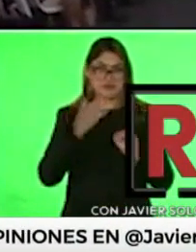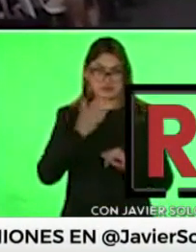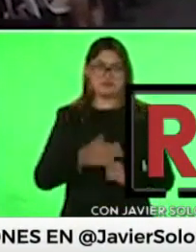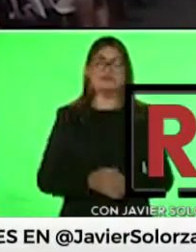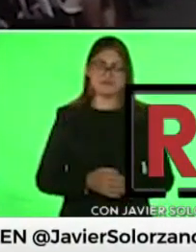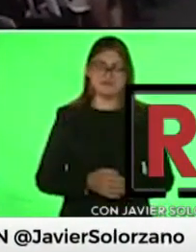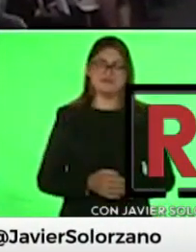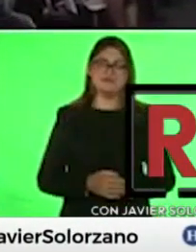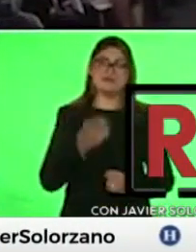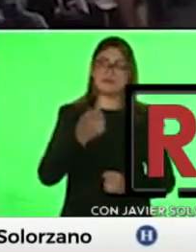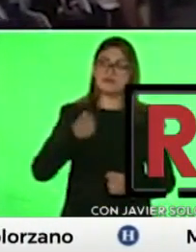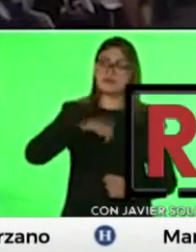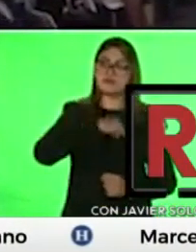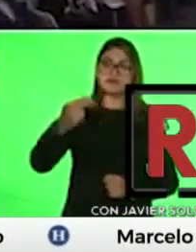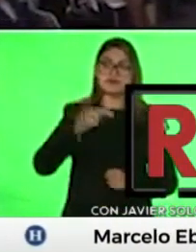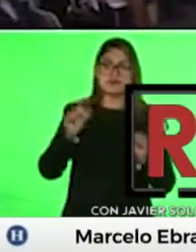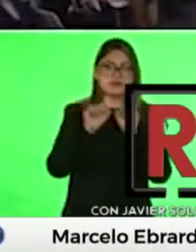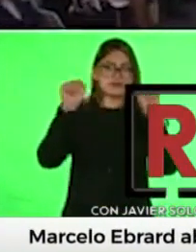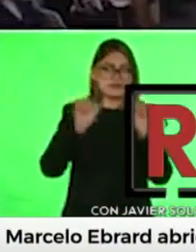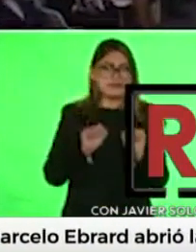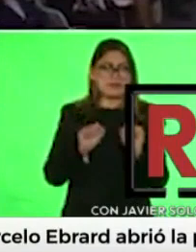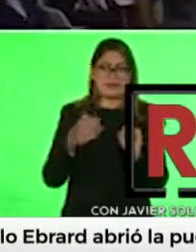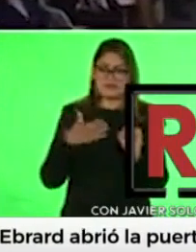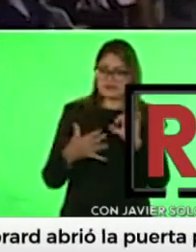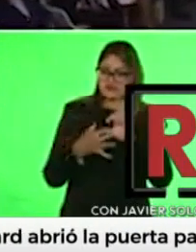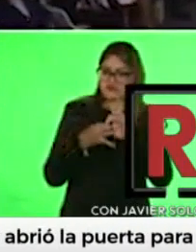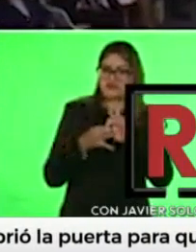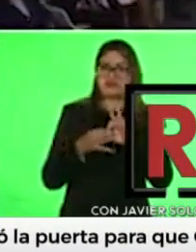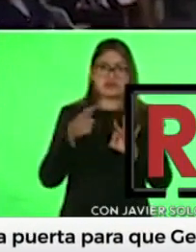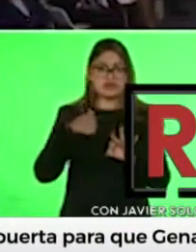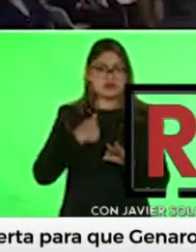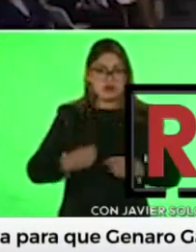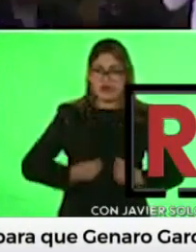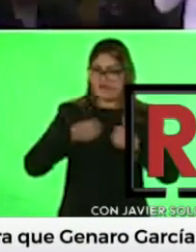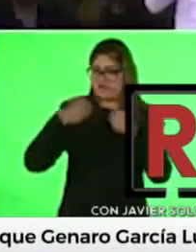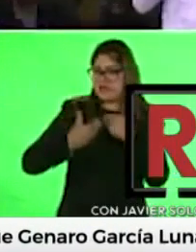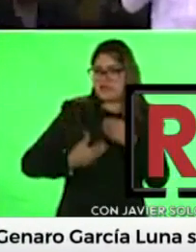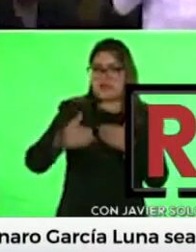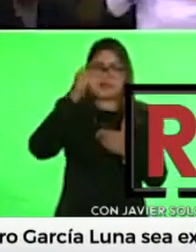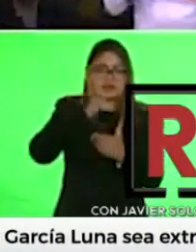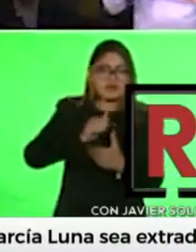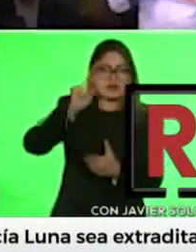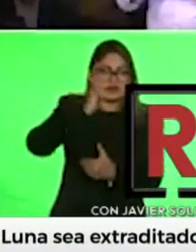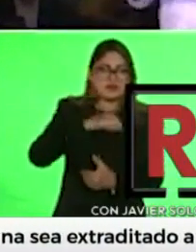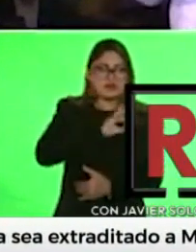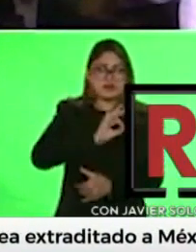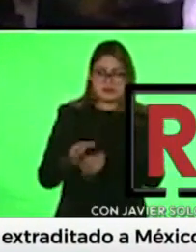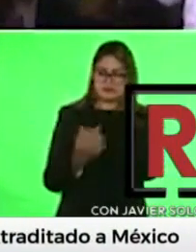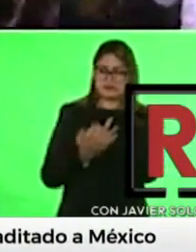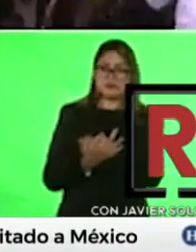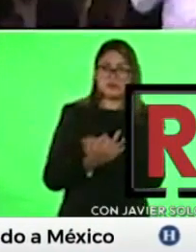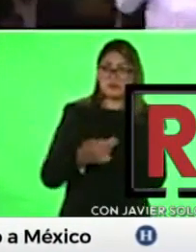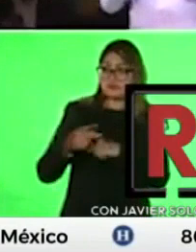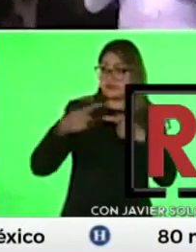un, yo sé que puede sonar muy tonto lo que estoy diciendo, pero la verdad de las cosas es que estamos en estos años de tanta polarización, en donde prácticamente